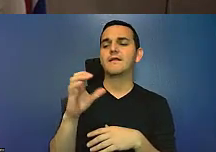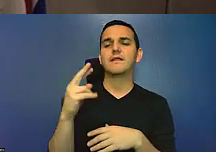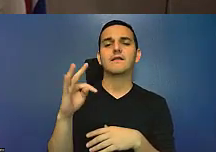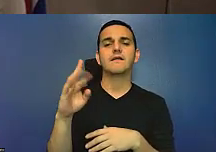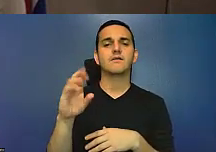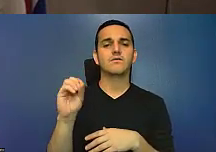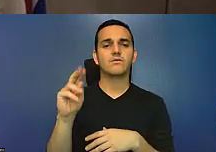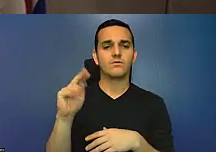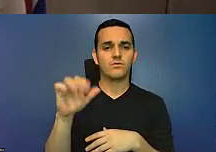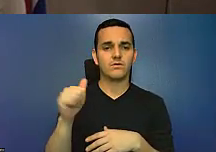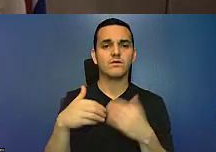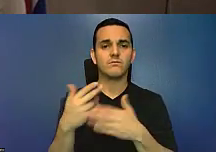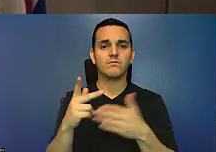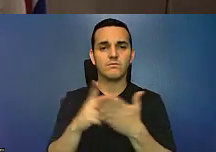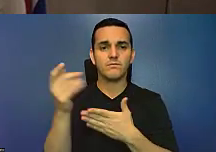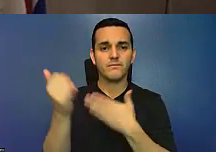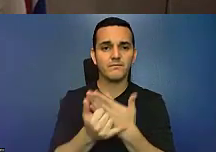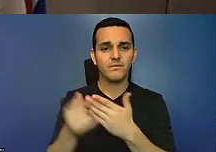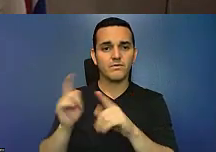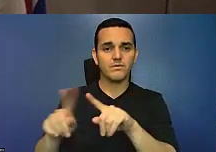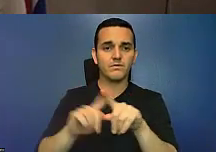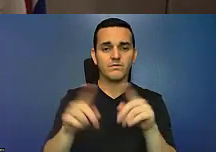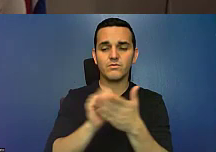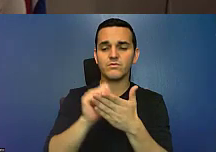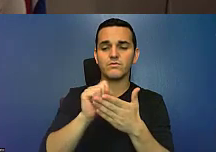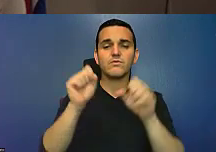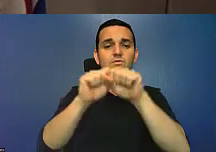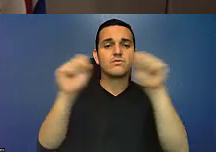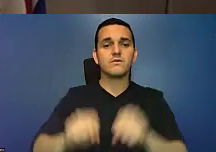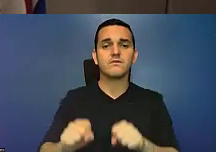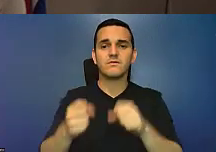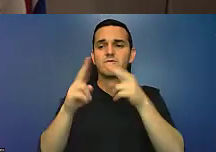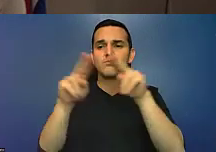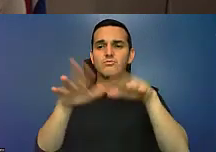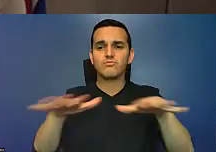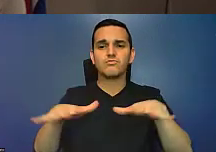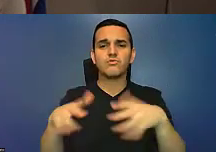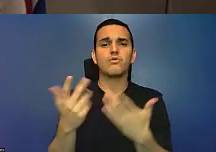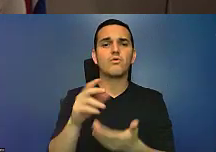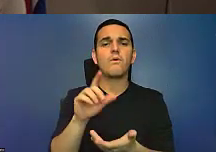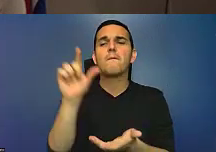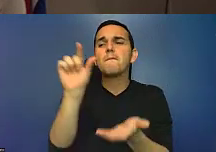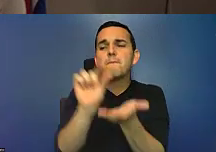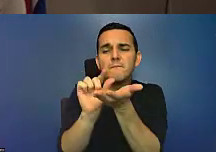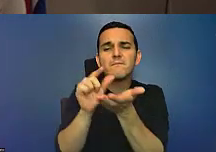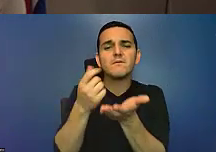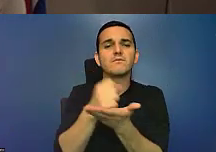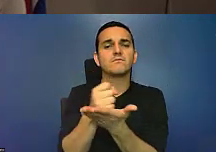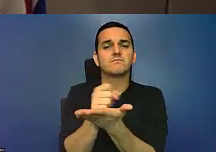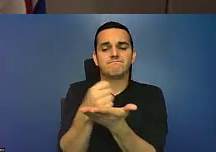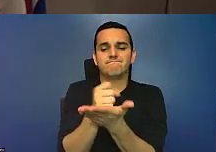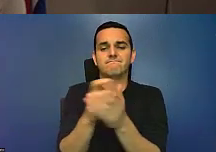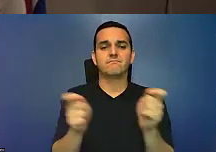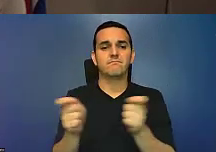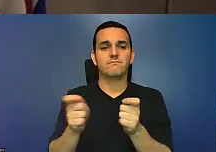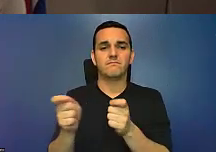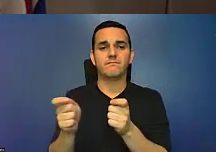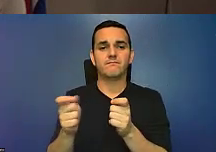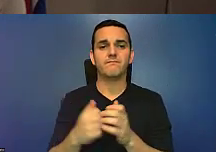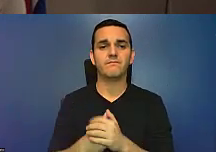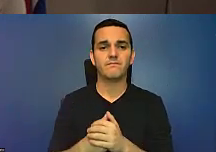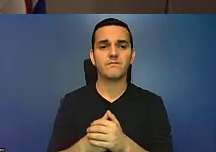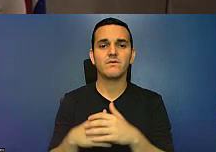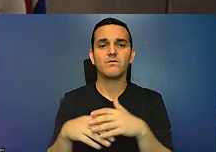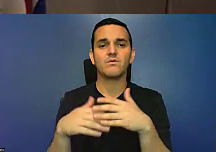con lo que son sistemas digitales, microcontroladores y más allá, lo que son cómo controlamos los